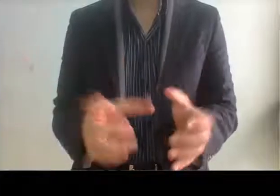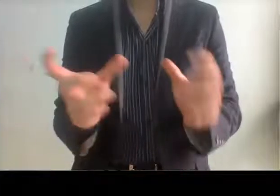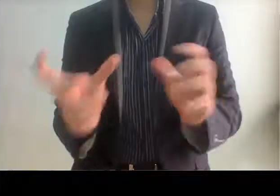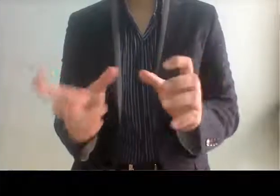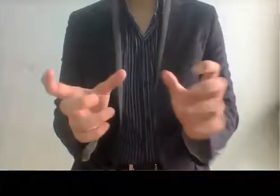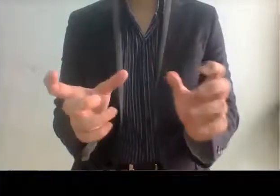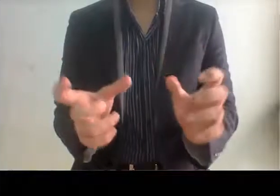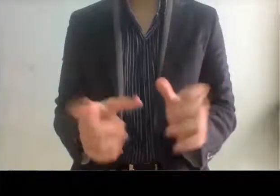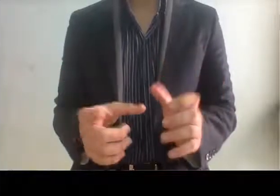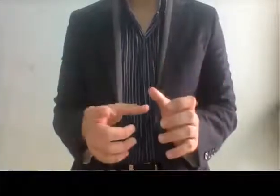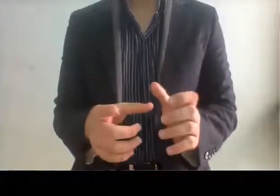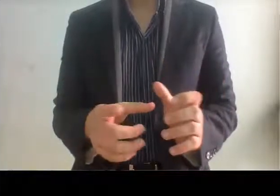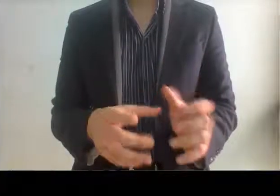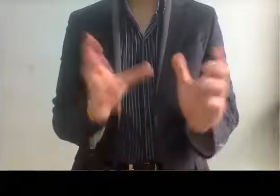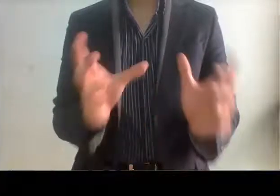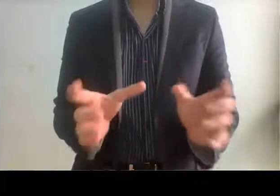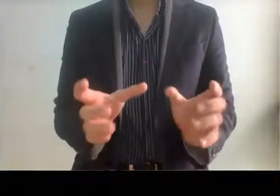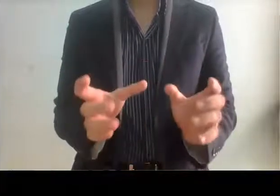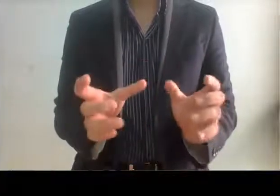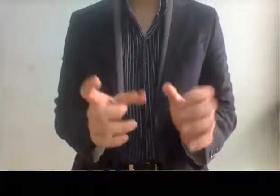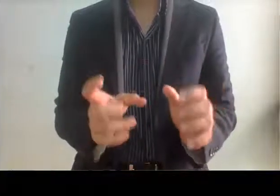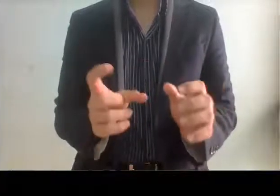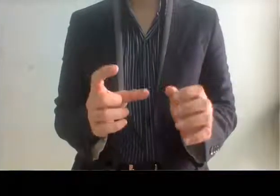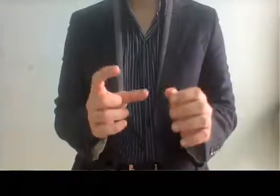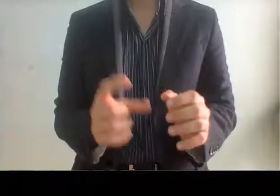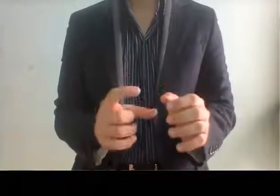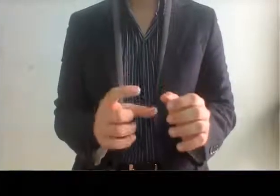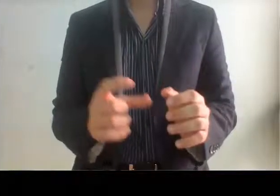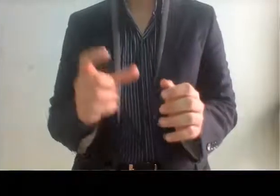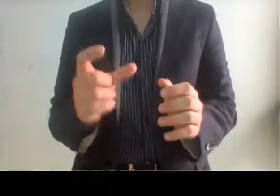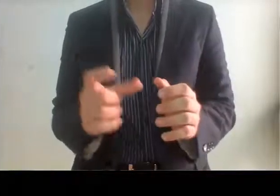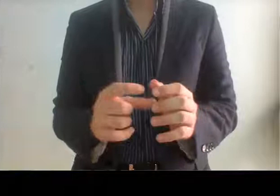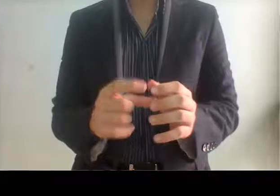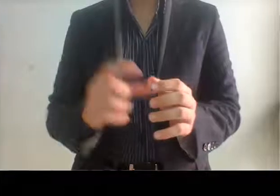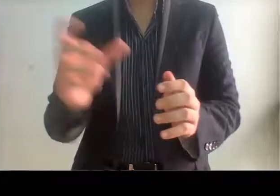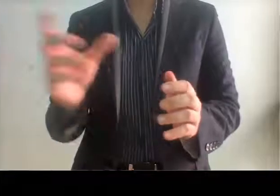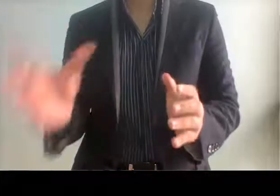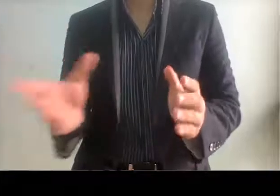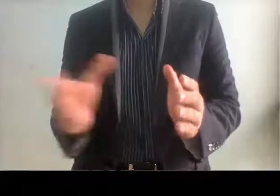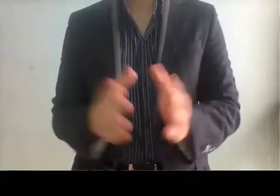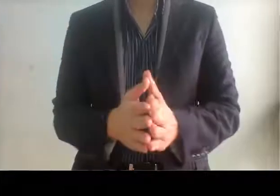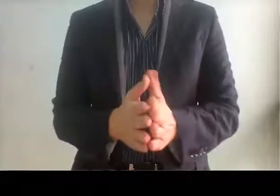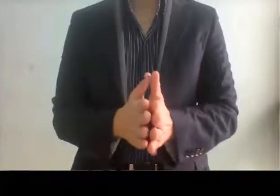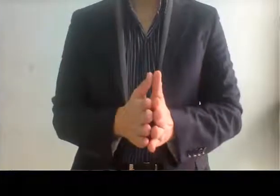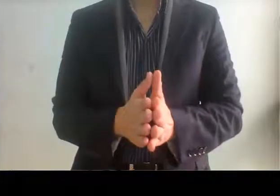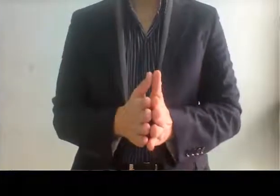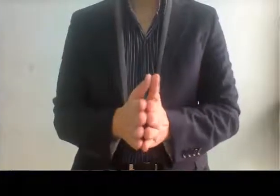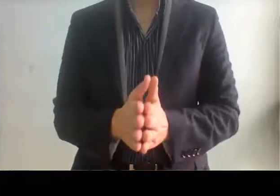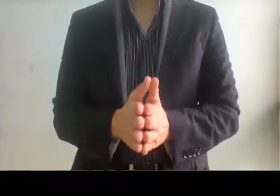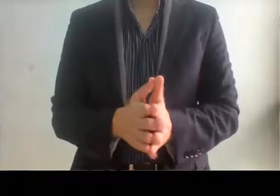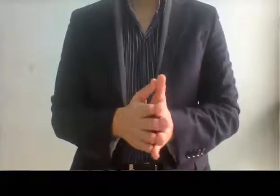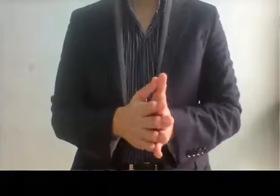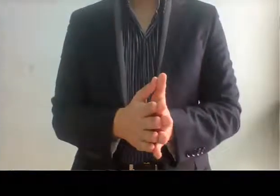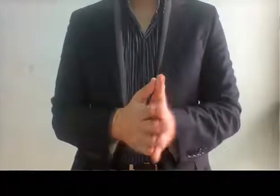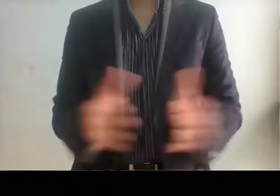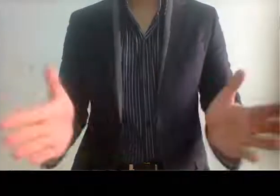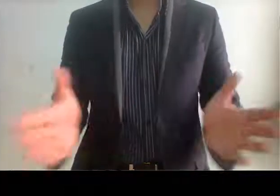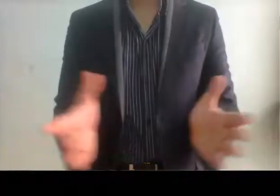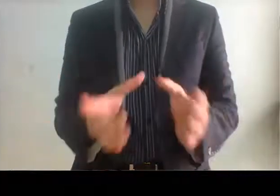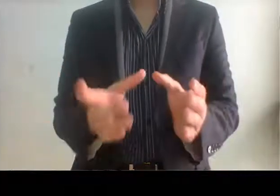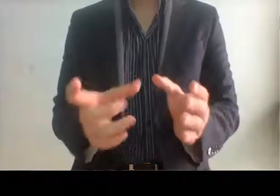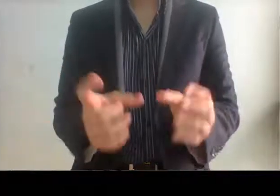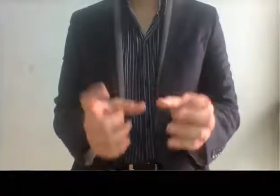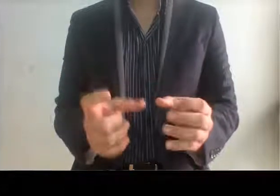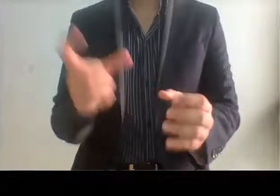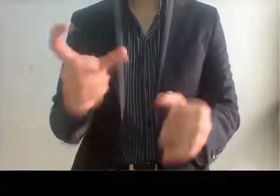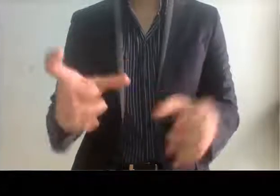respiradores, porque recordemos que hay dos, uno que es 100% mexicano y otro que es mexicano, pero con participación de empresas extranjeras. Y bueno,